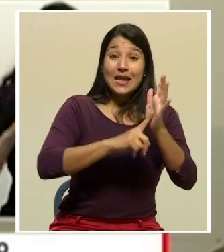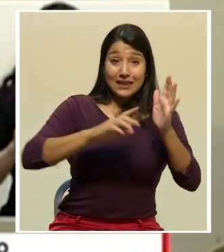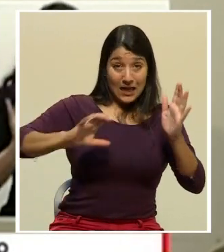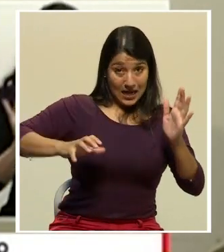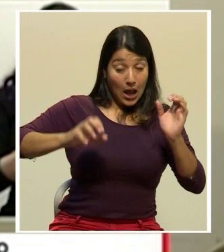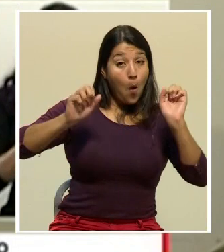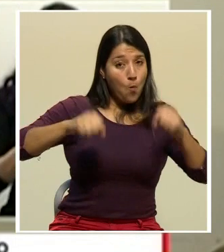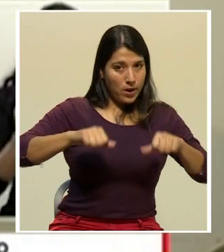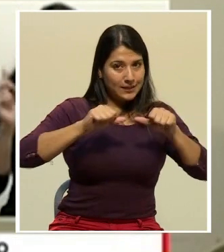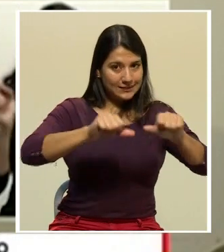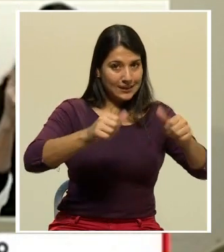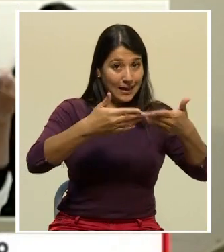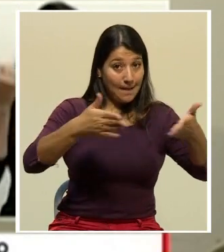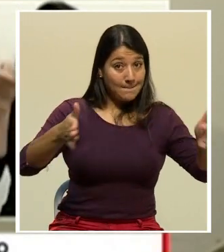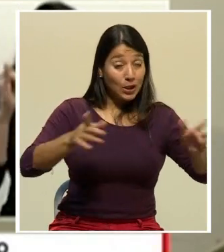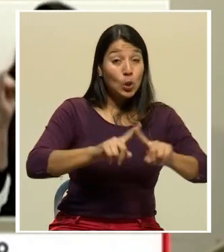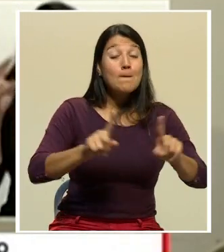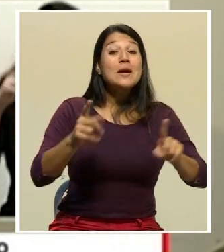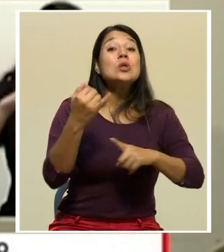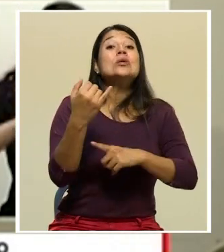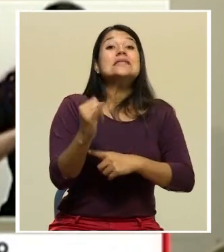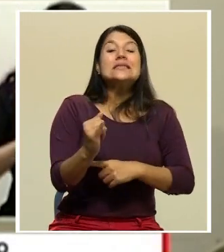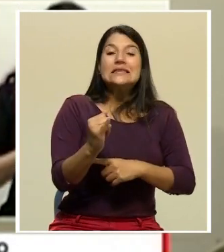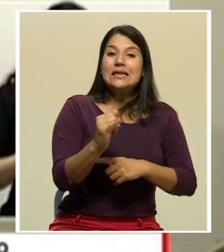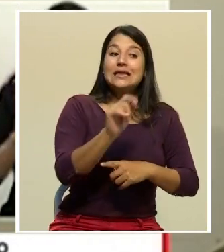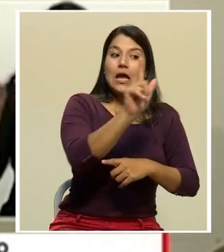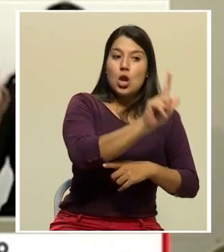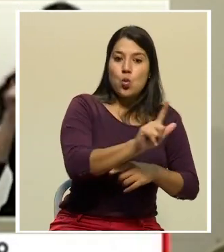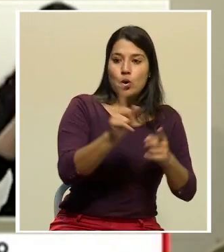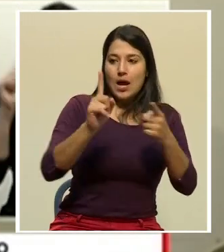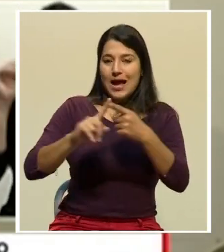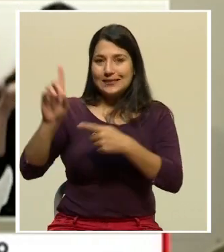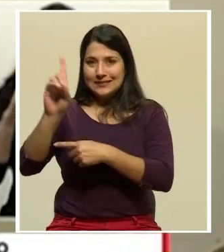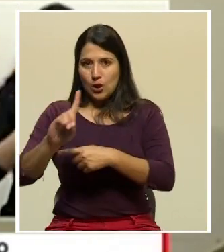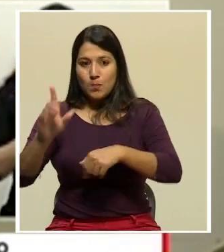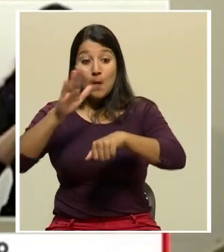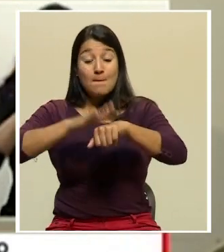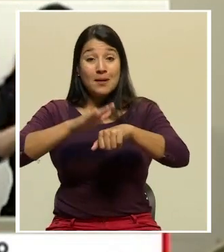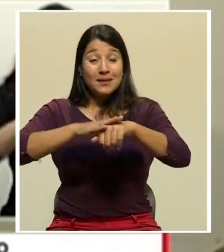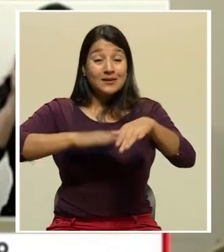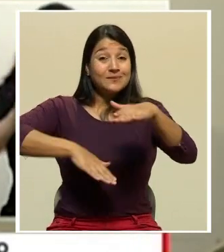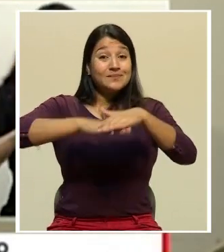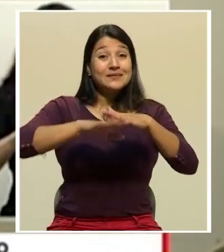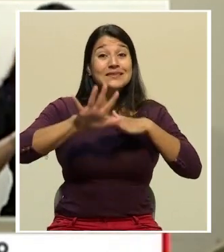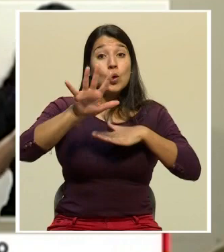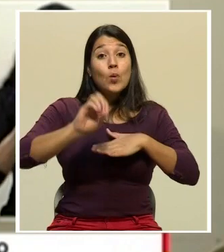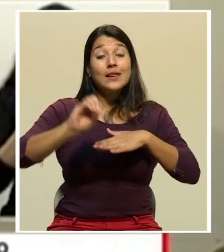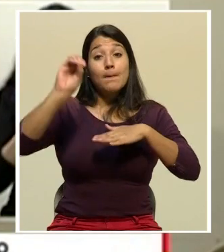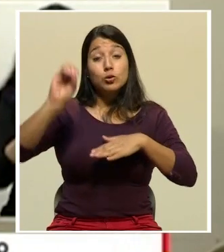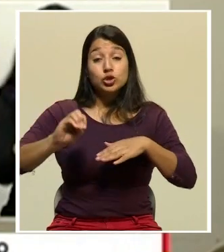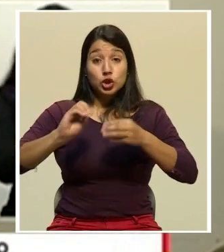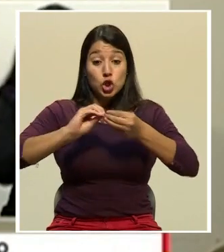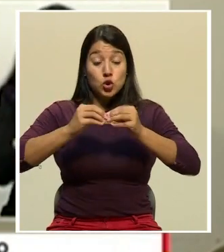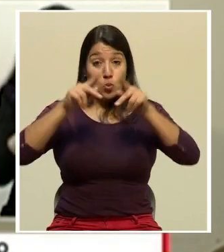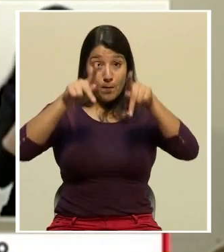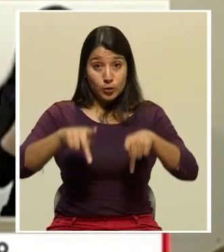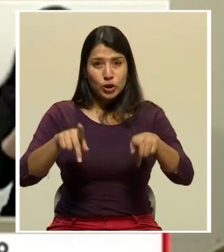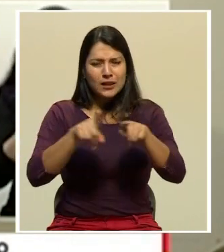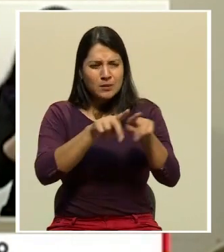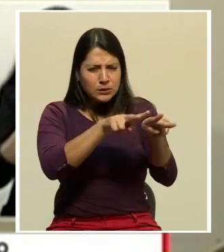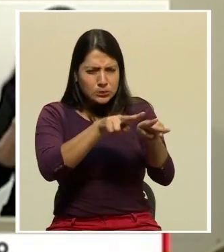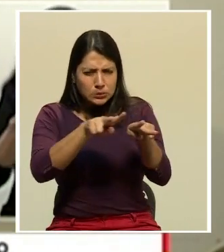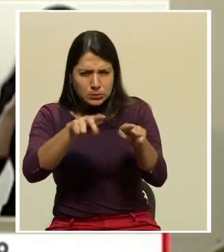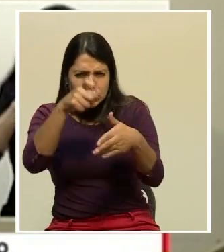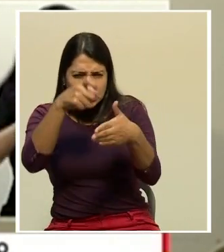todos siempre y cuando apliquen de lunes a domingo un aforo del 50% y hagan una vigilancia estricta de los